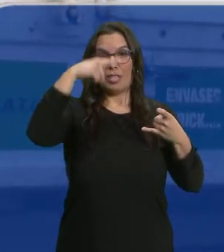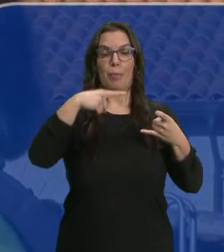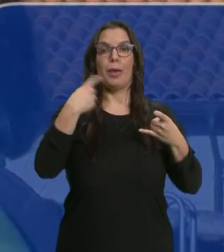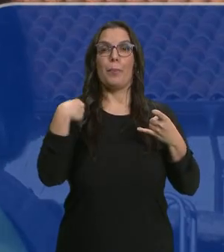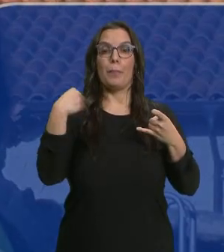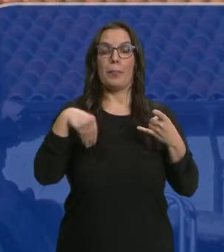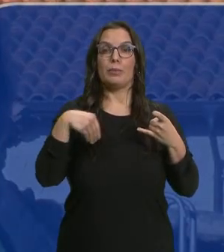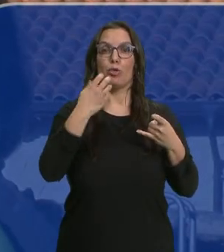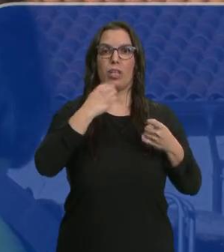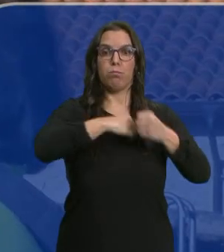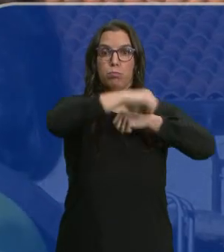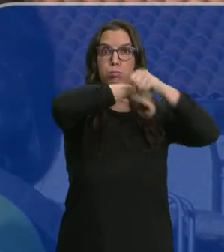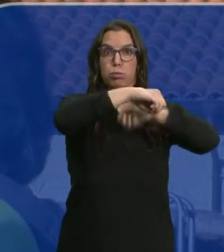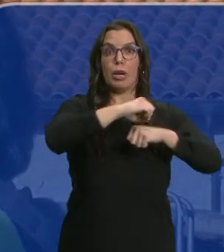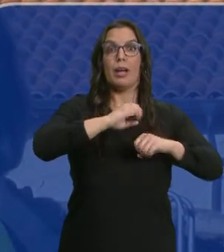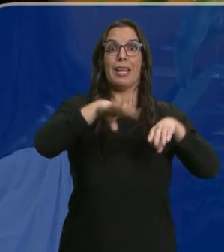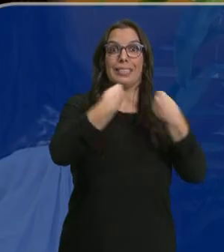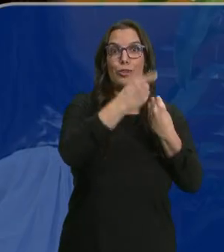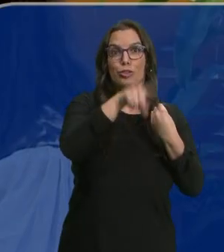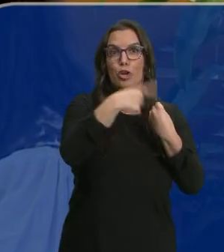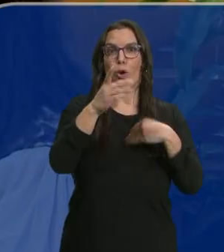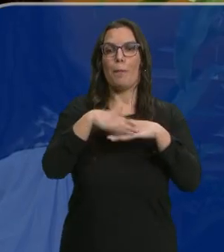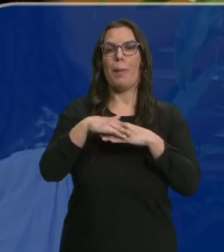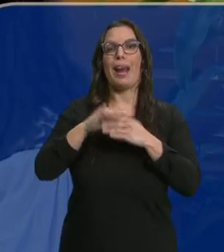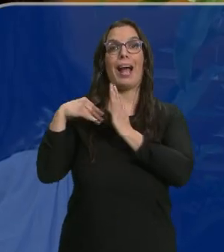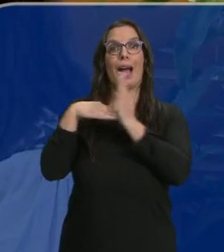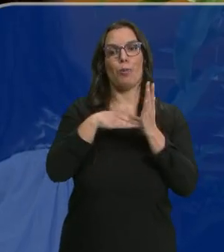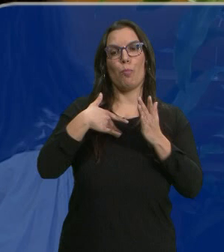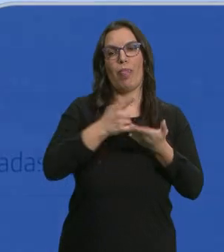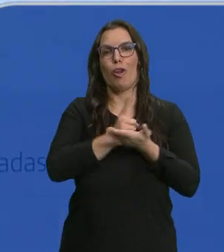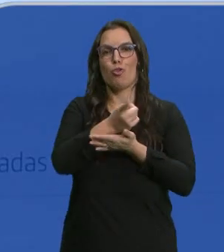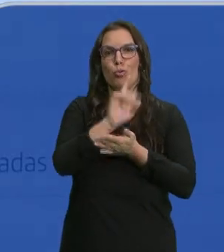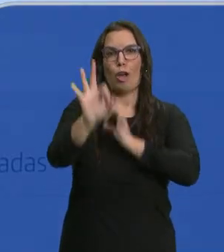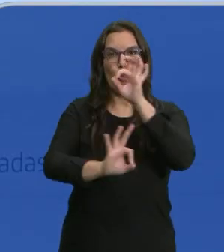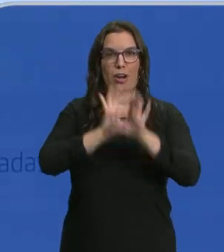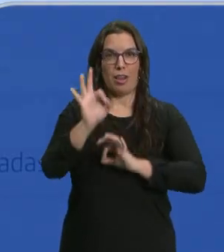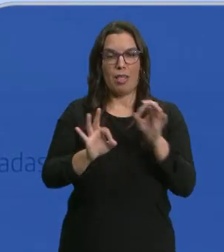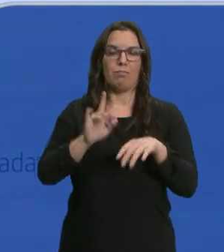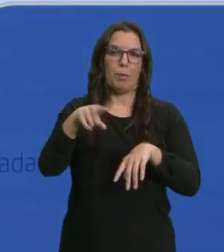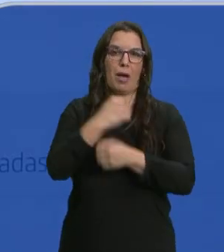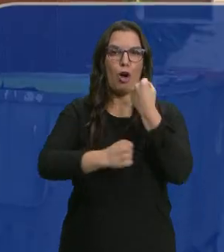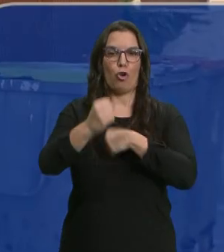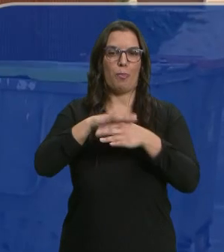conductor puede planificar la ruta. Este repercute además en un ahorro para todo el servicio.